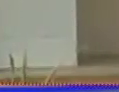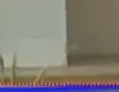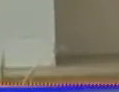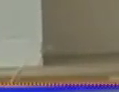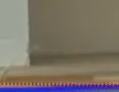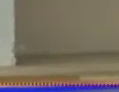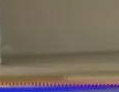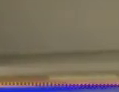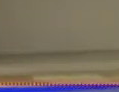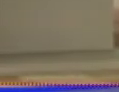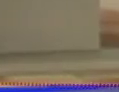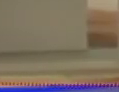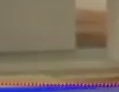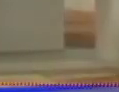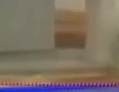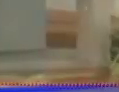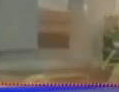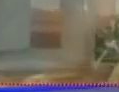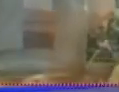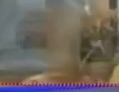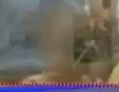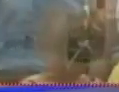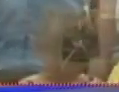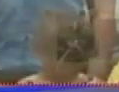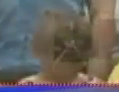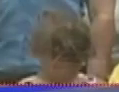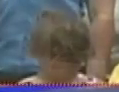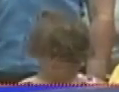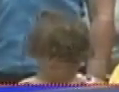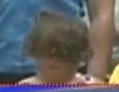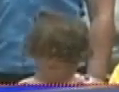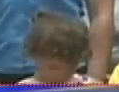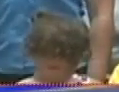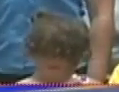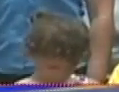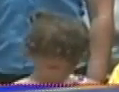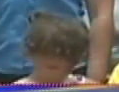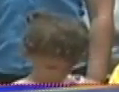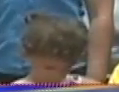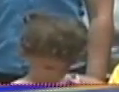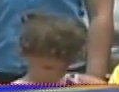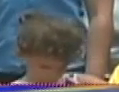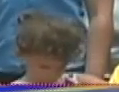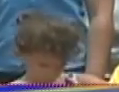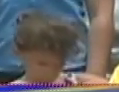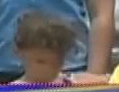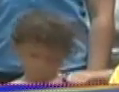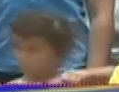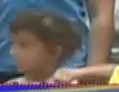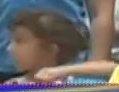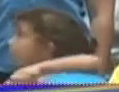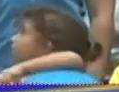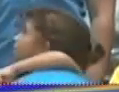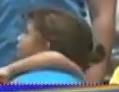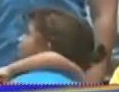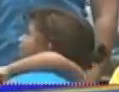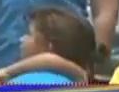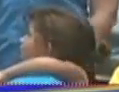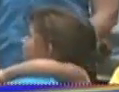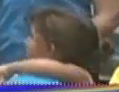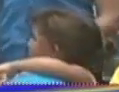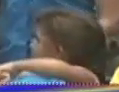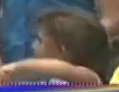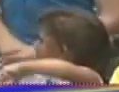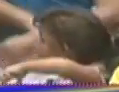todo cubierto. Y en nombre de toda esta familia y en nombre del pueblo del Zulia, agradecerle y hacerle la entrega formal a la familia